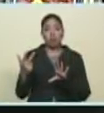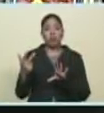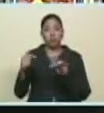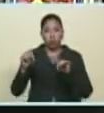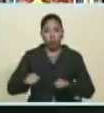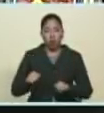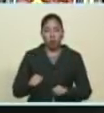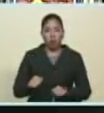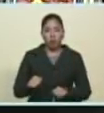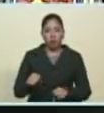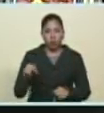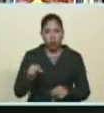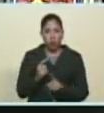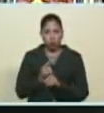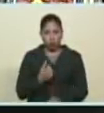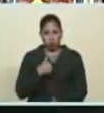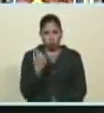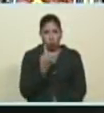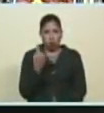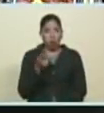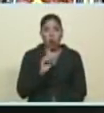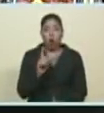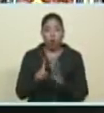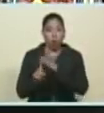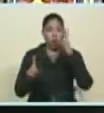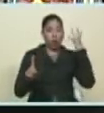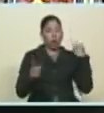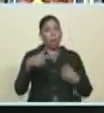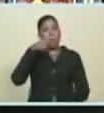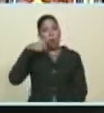cuando digo estoy, no soy yo, es un pueblo que está aquí plantado.